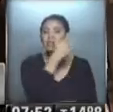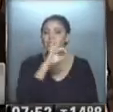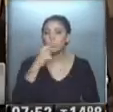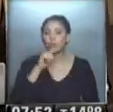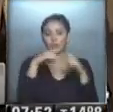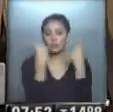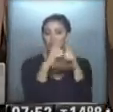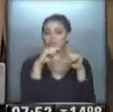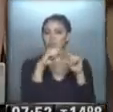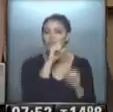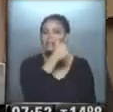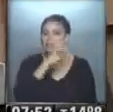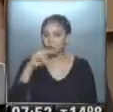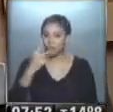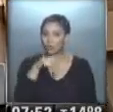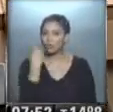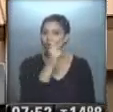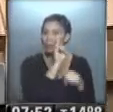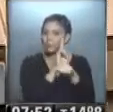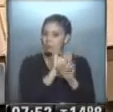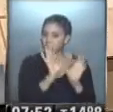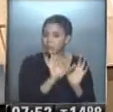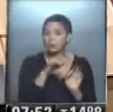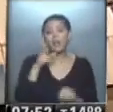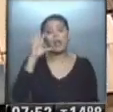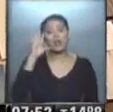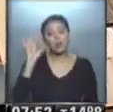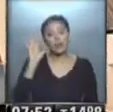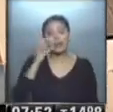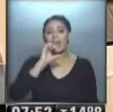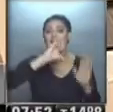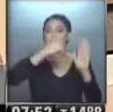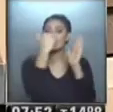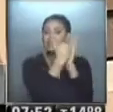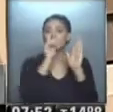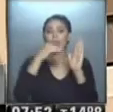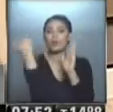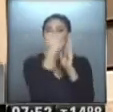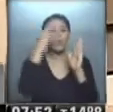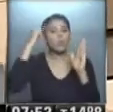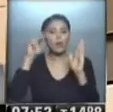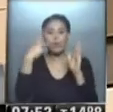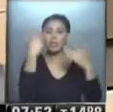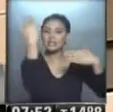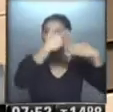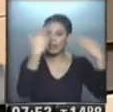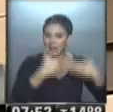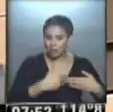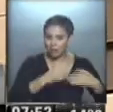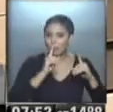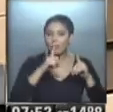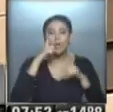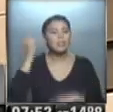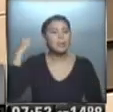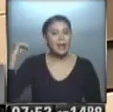habitación 602, en la unidad de cuidados intensivos. Recordemos que tanto el sexto piso como el noveno piso fueron totalmente cerrados el día de la